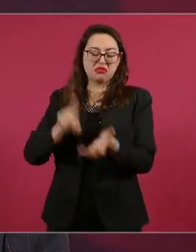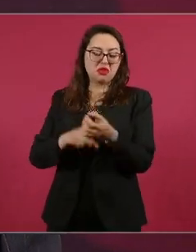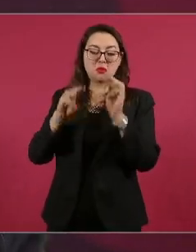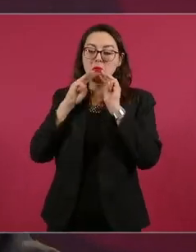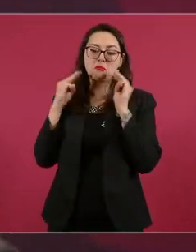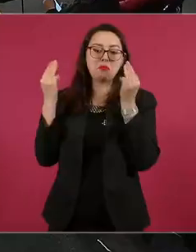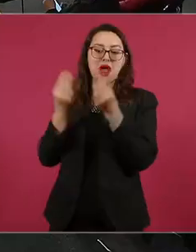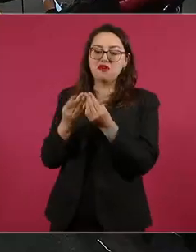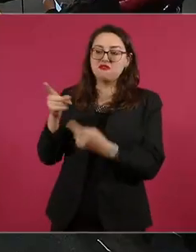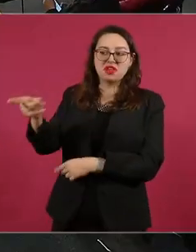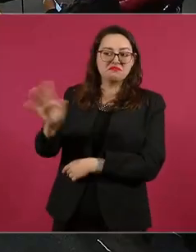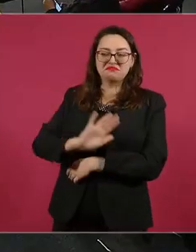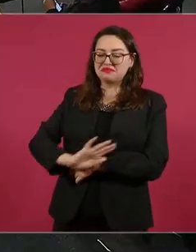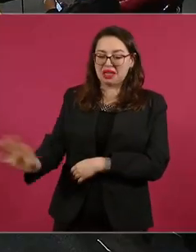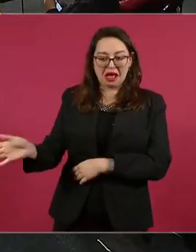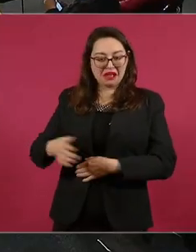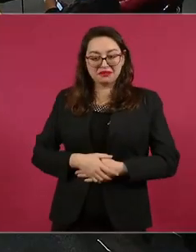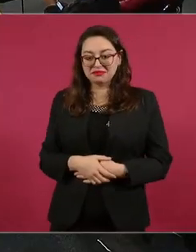Y eso de hoy